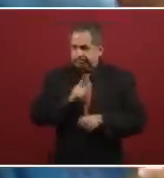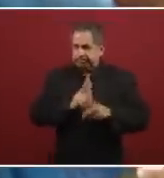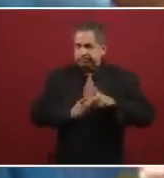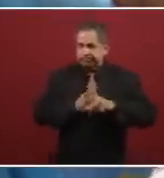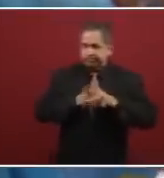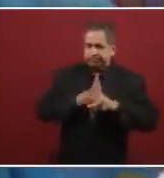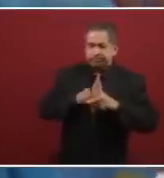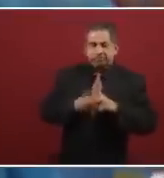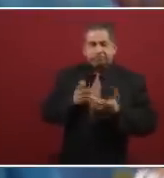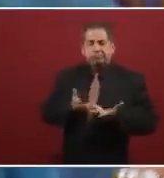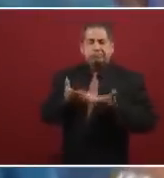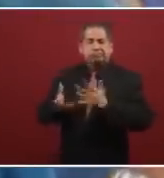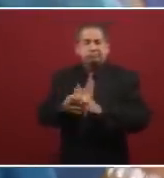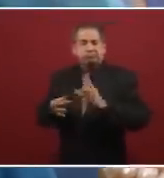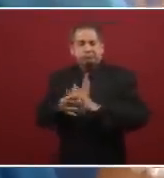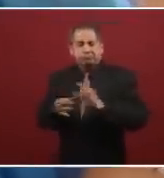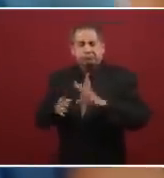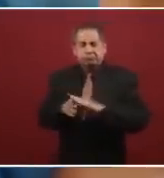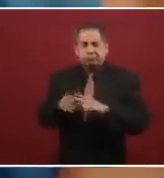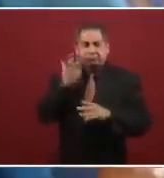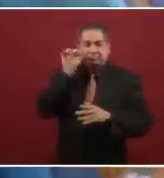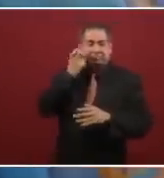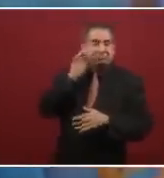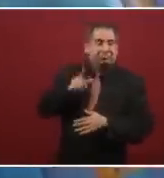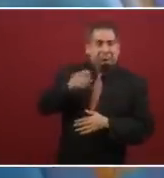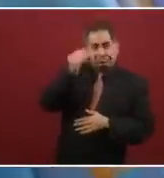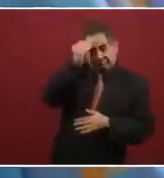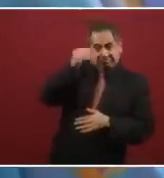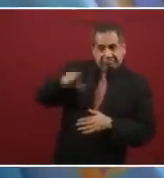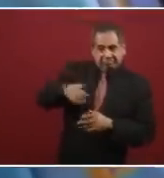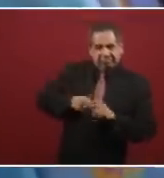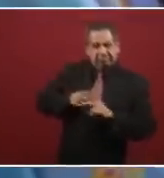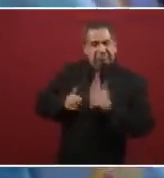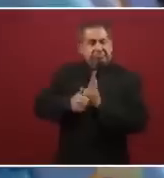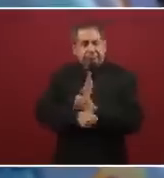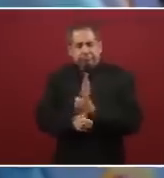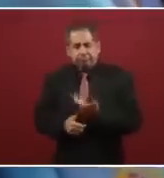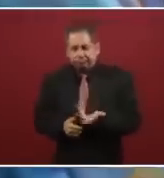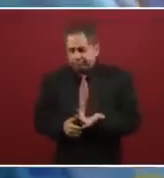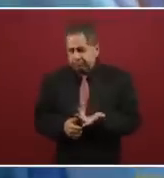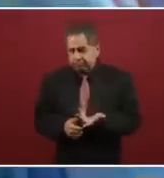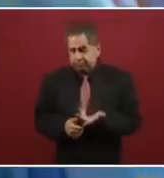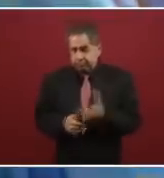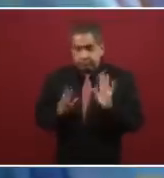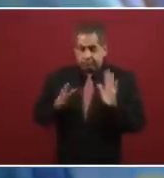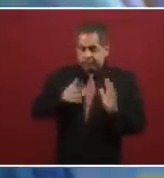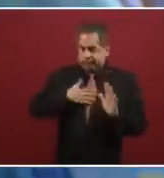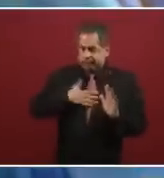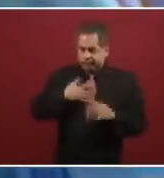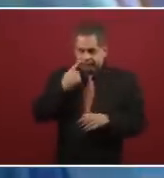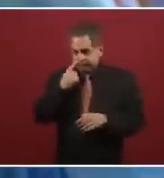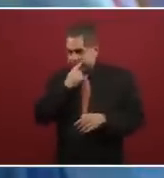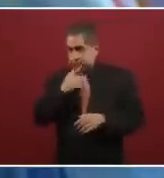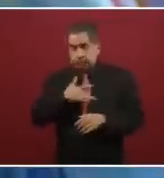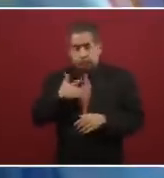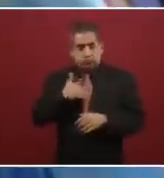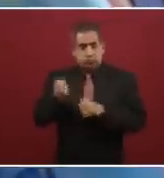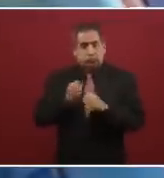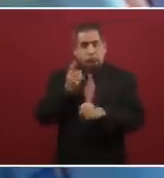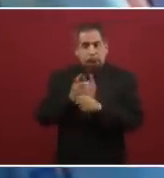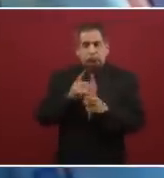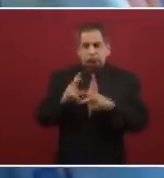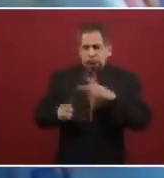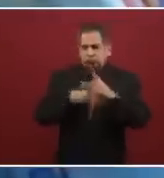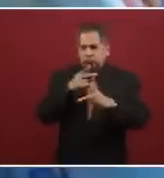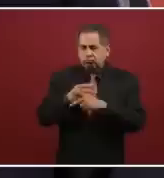está ofreciendo y que son motivo de esta estrategia. Para esta situación, presidente, bueno, le digo esto porque incluso tuve la oportunidad de